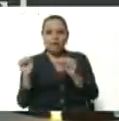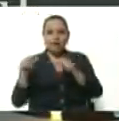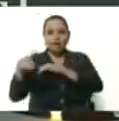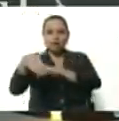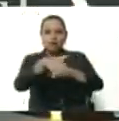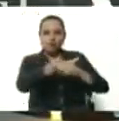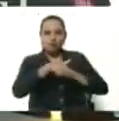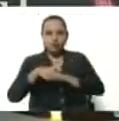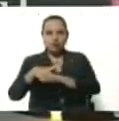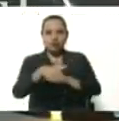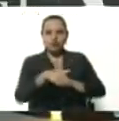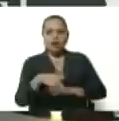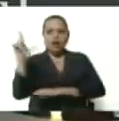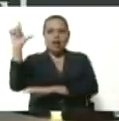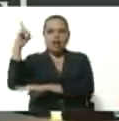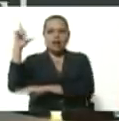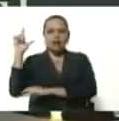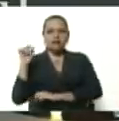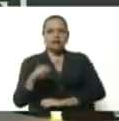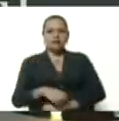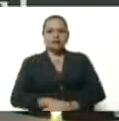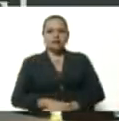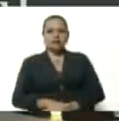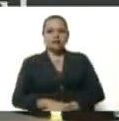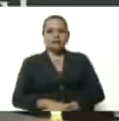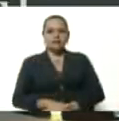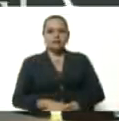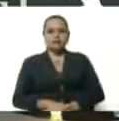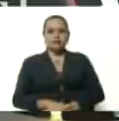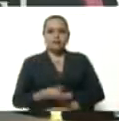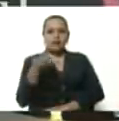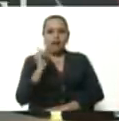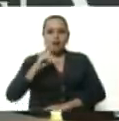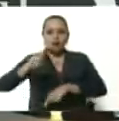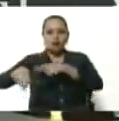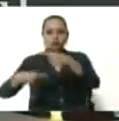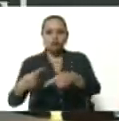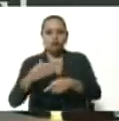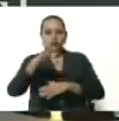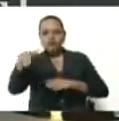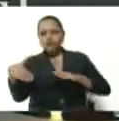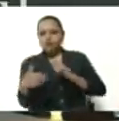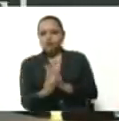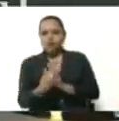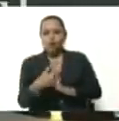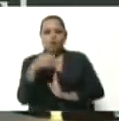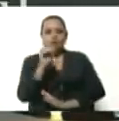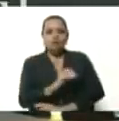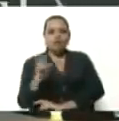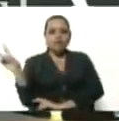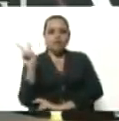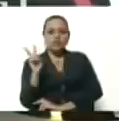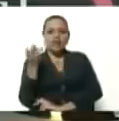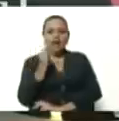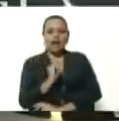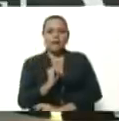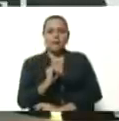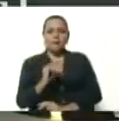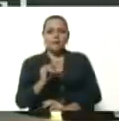Trujillo, a Lara, bueno, ha tocado al occidente del país. Ahí está nuestro